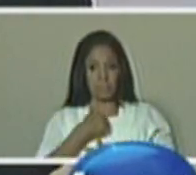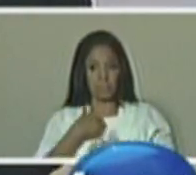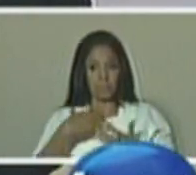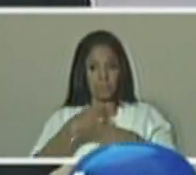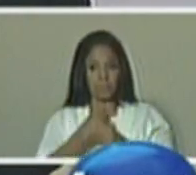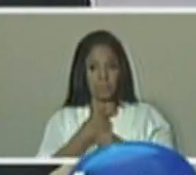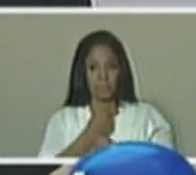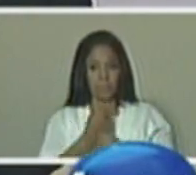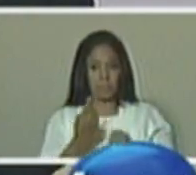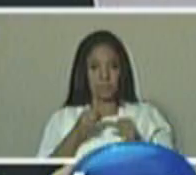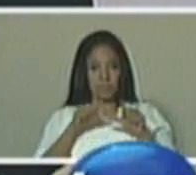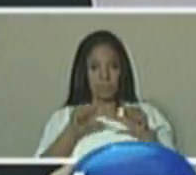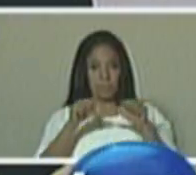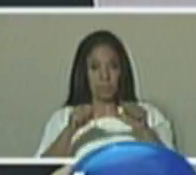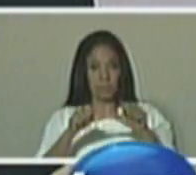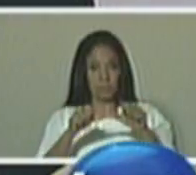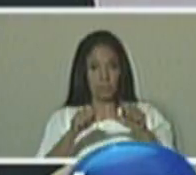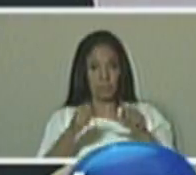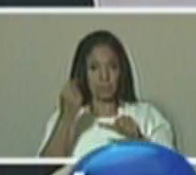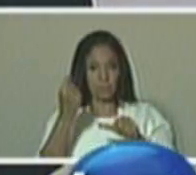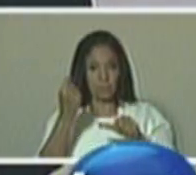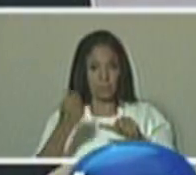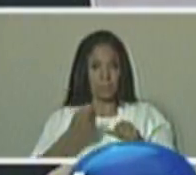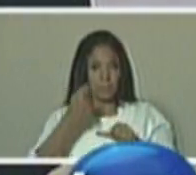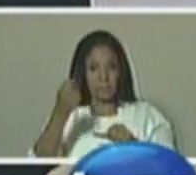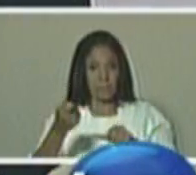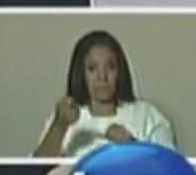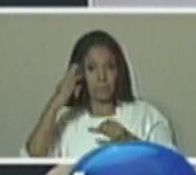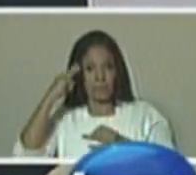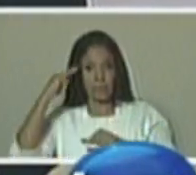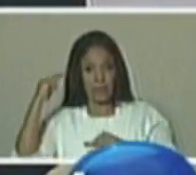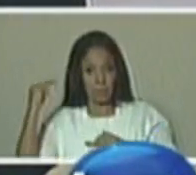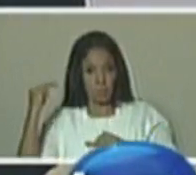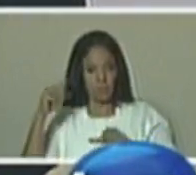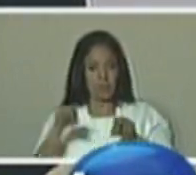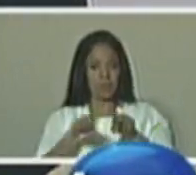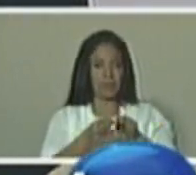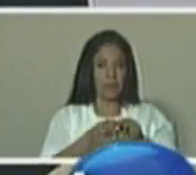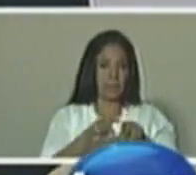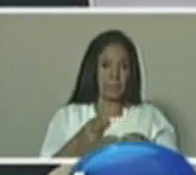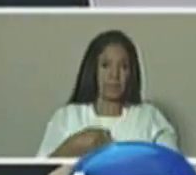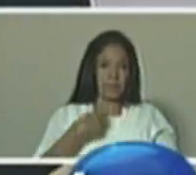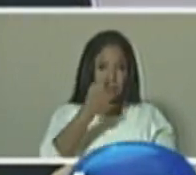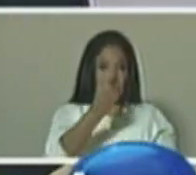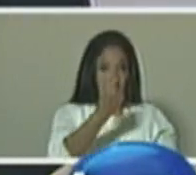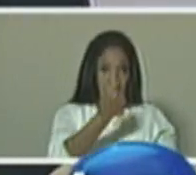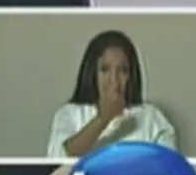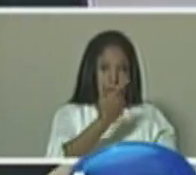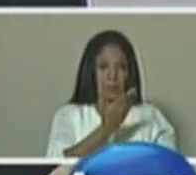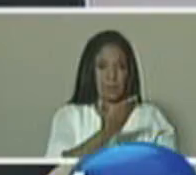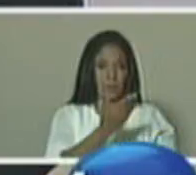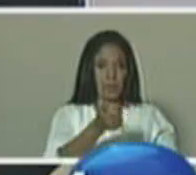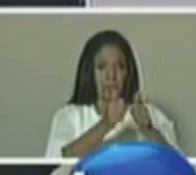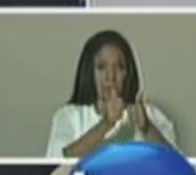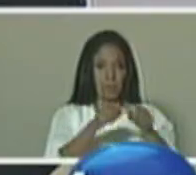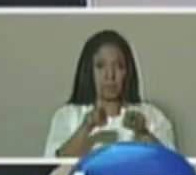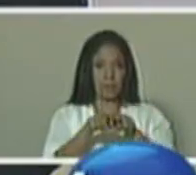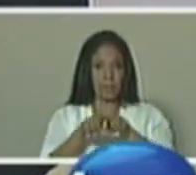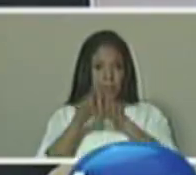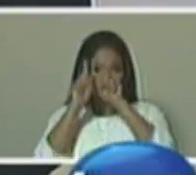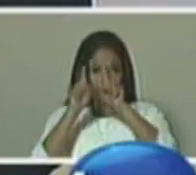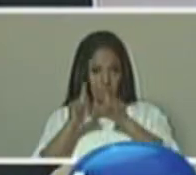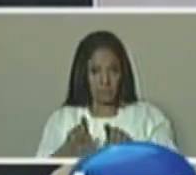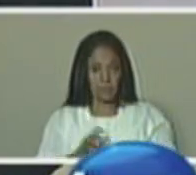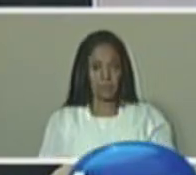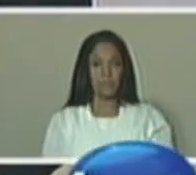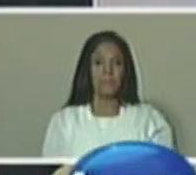me gustaría que siguiéramos invirtiendo tanto en la música como en el deporte y la educación, por supuesto, como lo estamos haciendo esta noche. Bueno, recordemos que van a